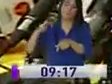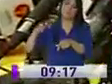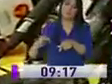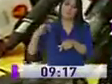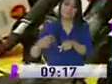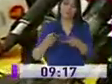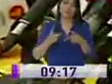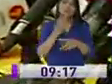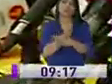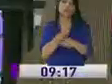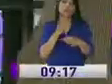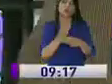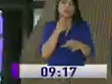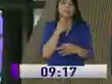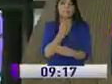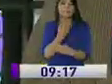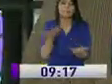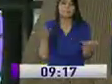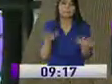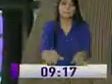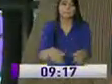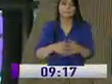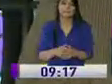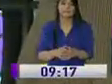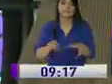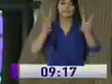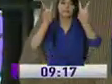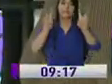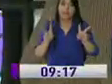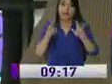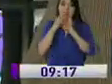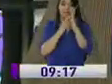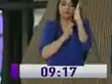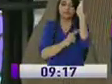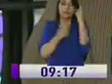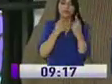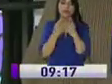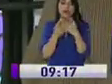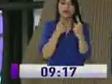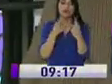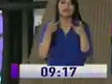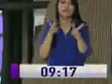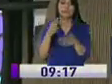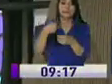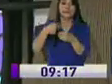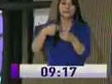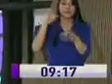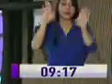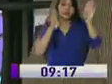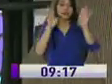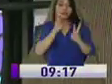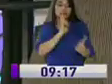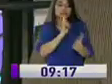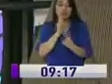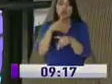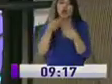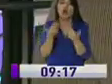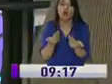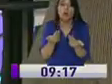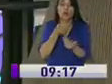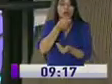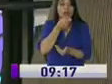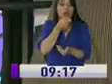de intervención. Para comunicarles este tema reglamentario, este tema también de participación, que es muy importante, cómo será el